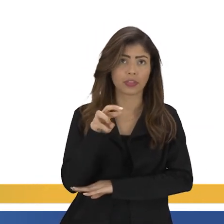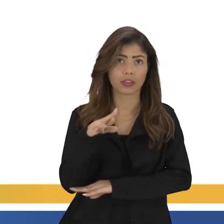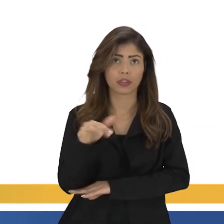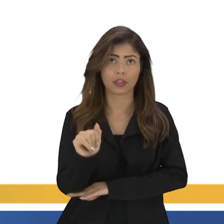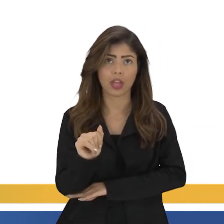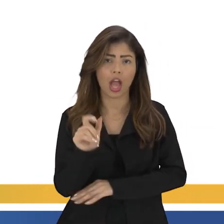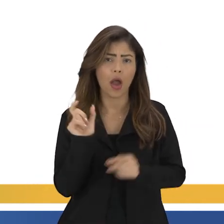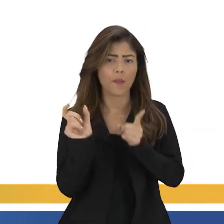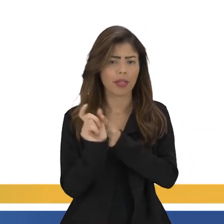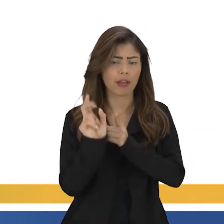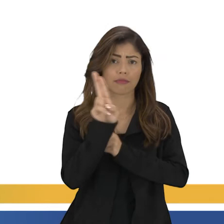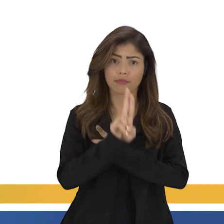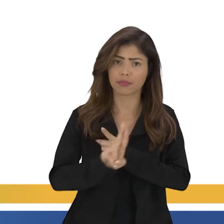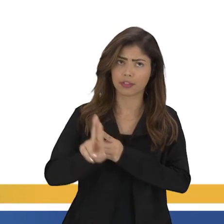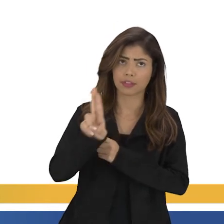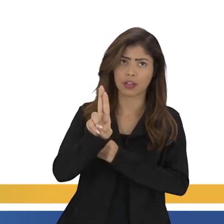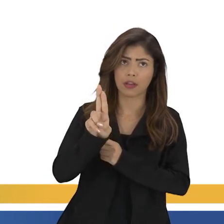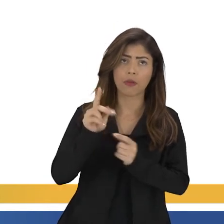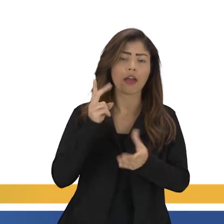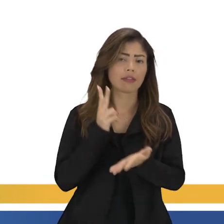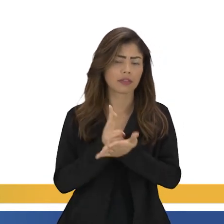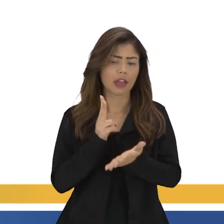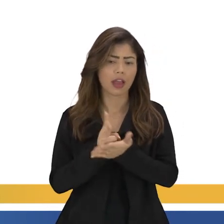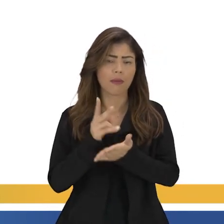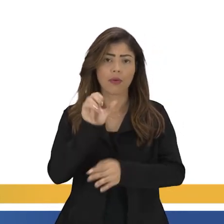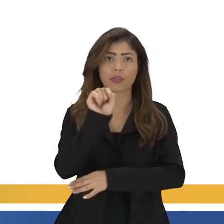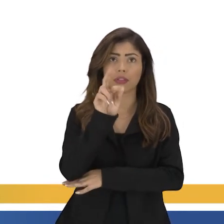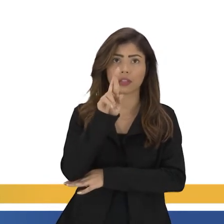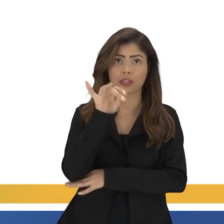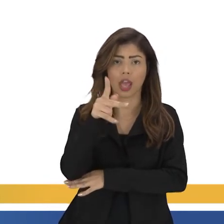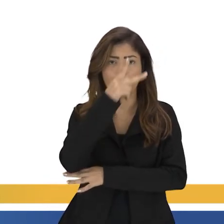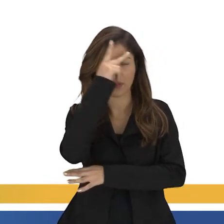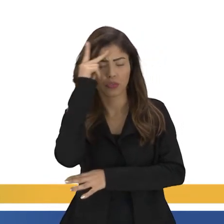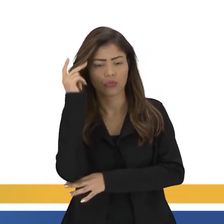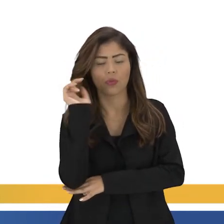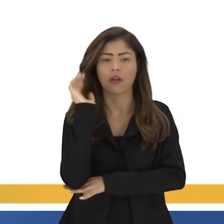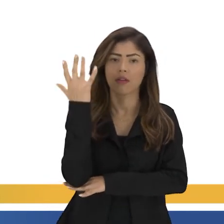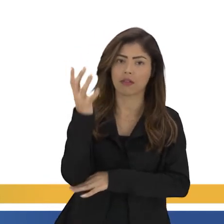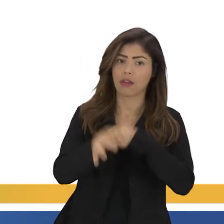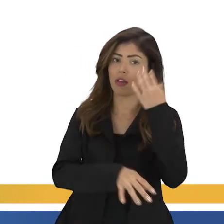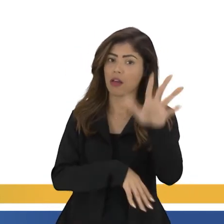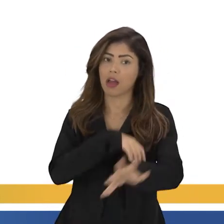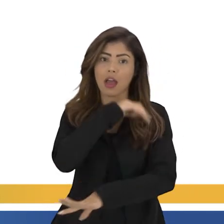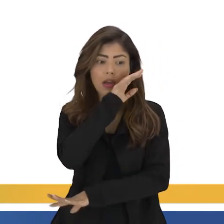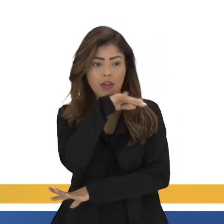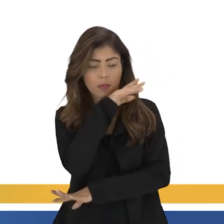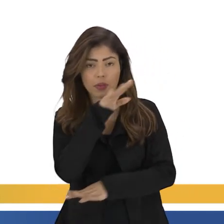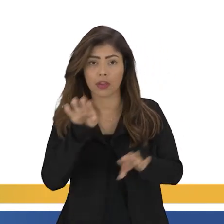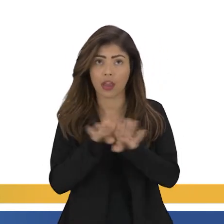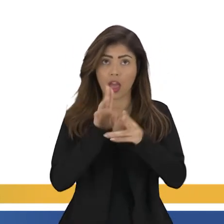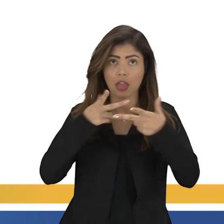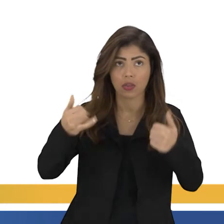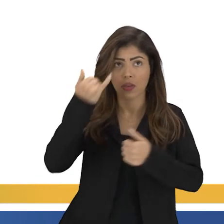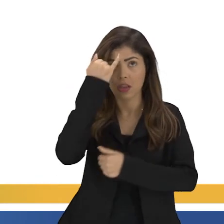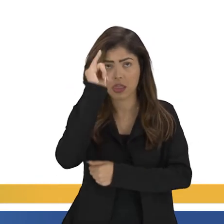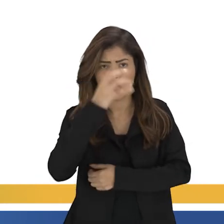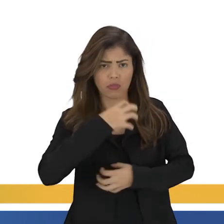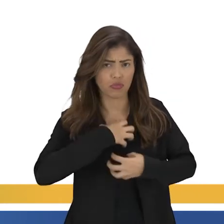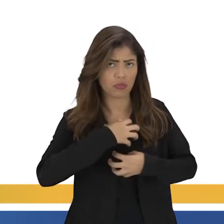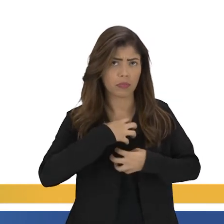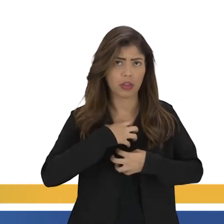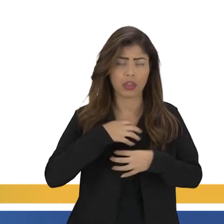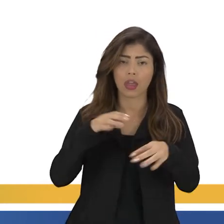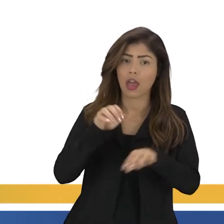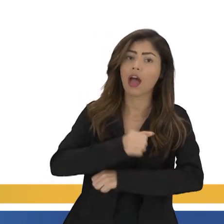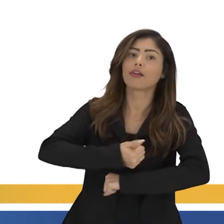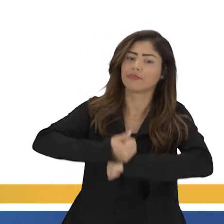as palavras que utilizamos para nomear os seres vivos, pessoas, animais e plantas, as coisas, as ideias, os sentimentos